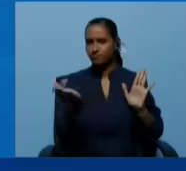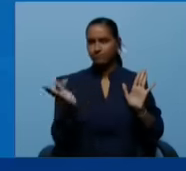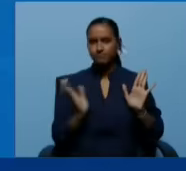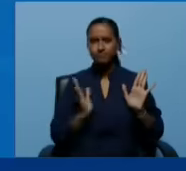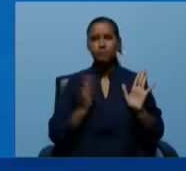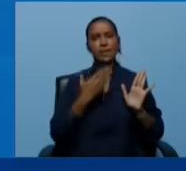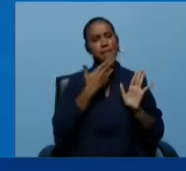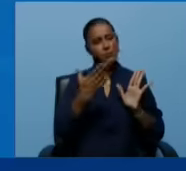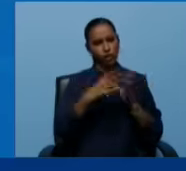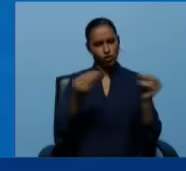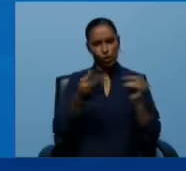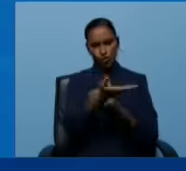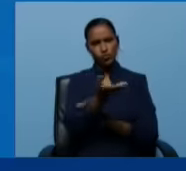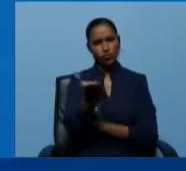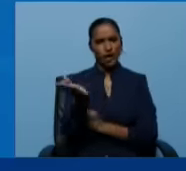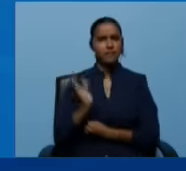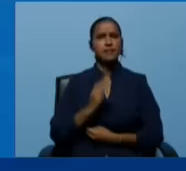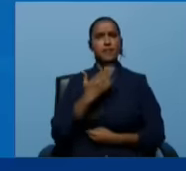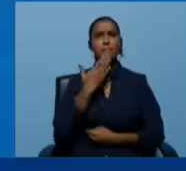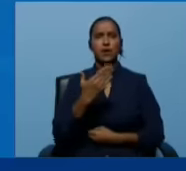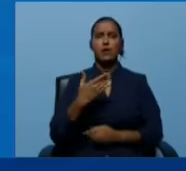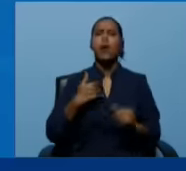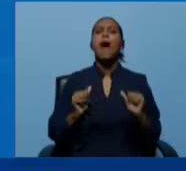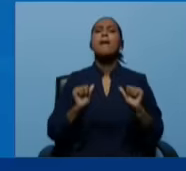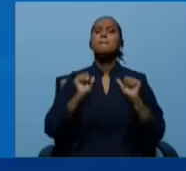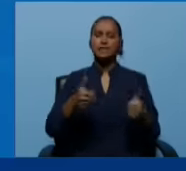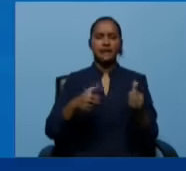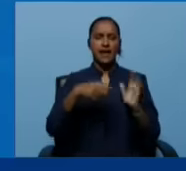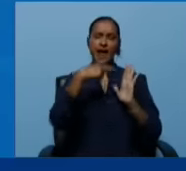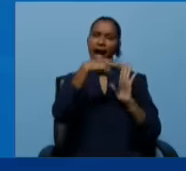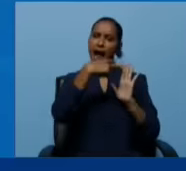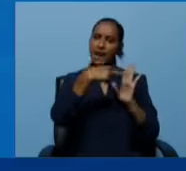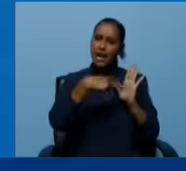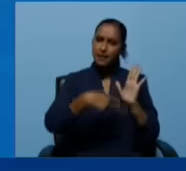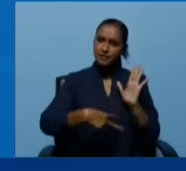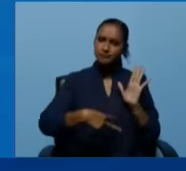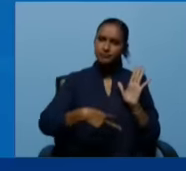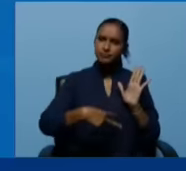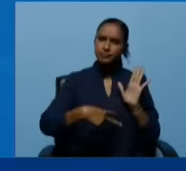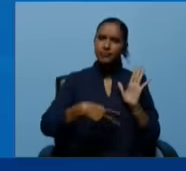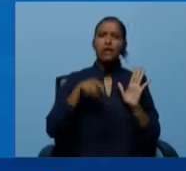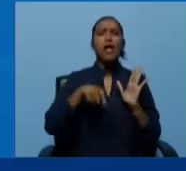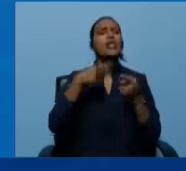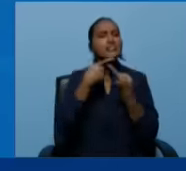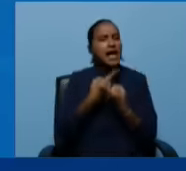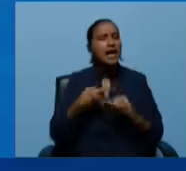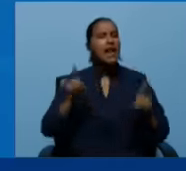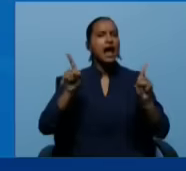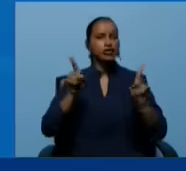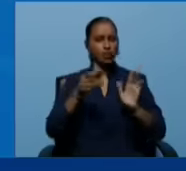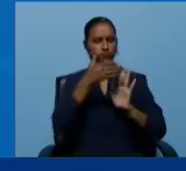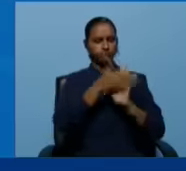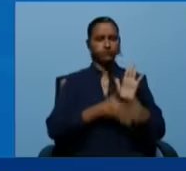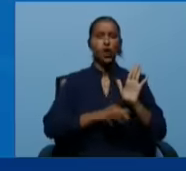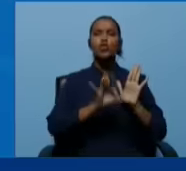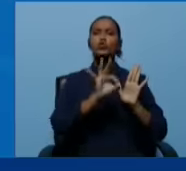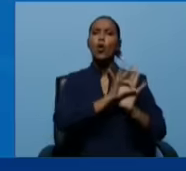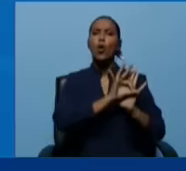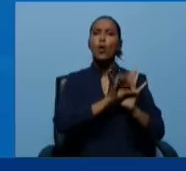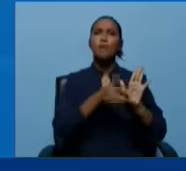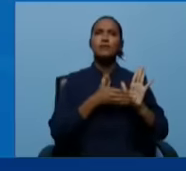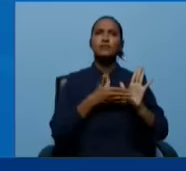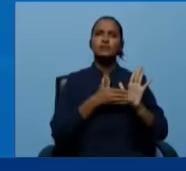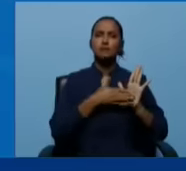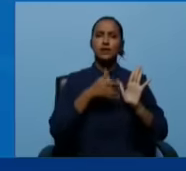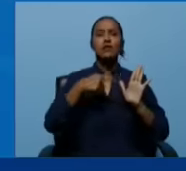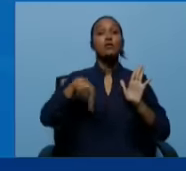los presentes. Voy a proceder a leer esta declaración de la